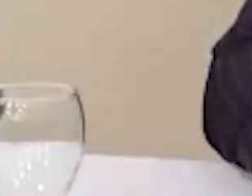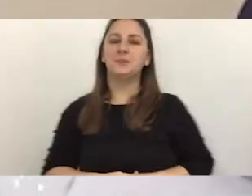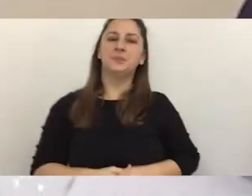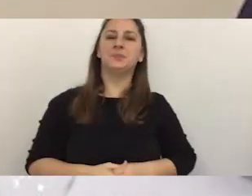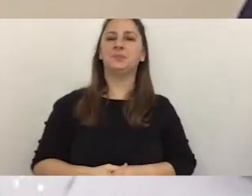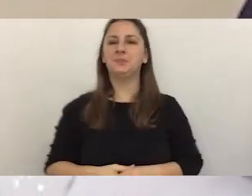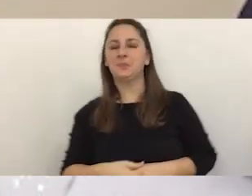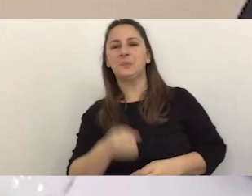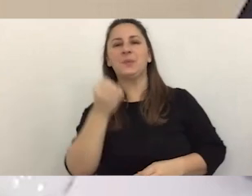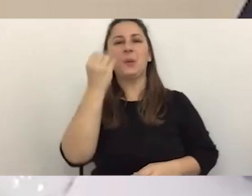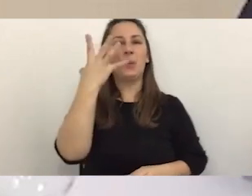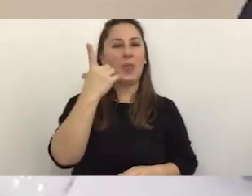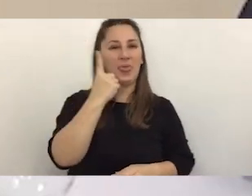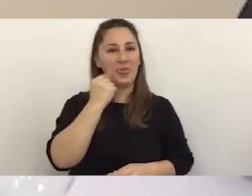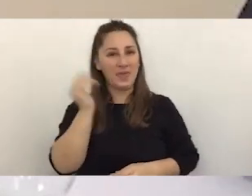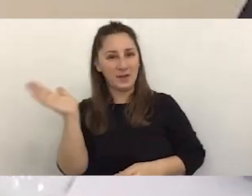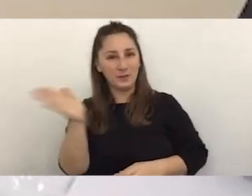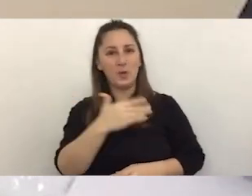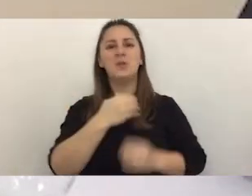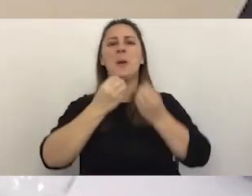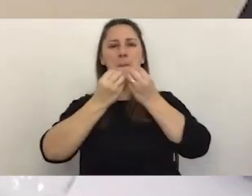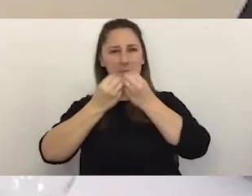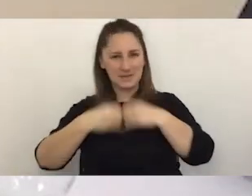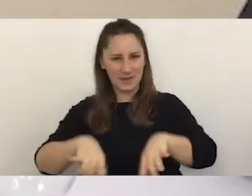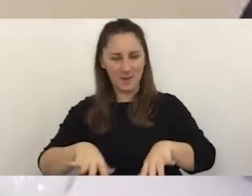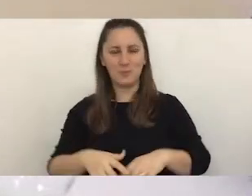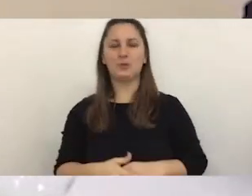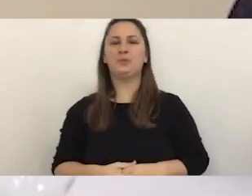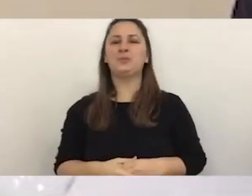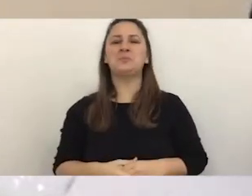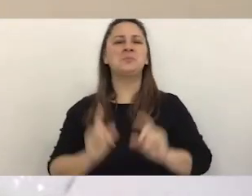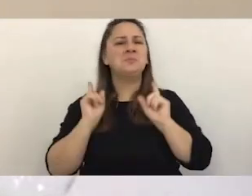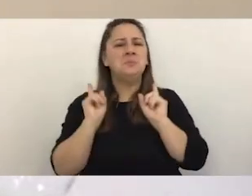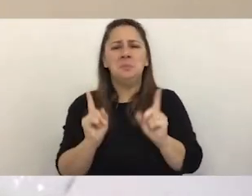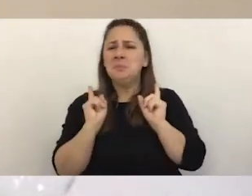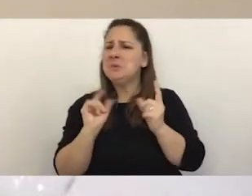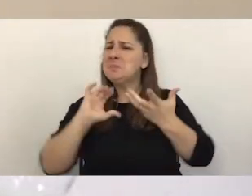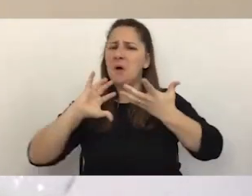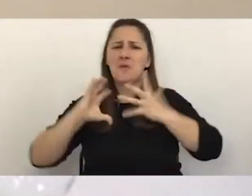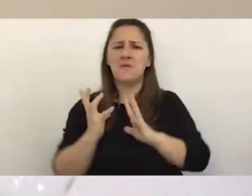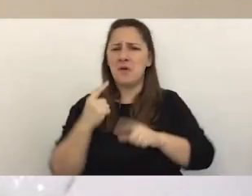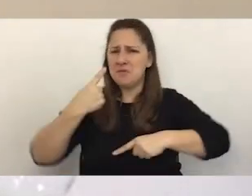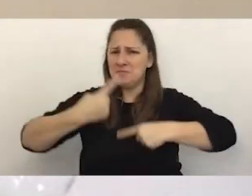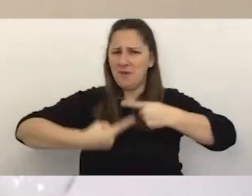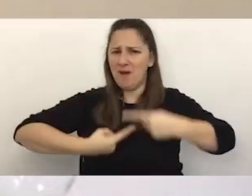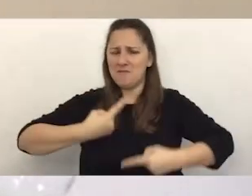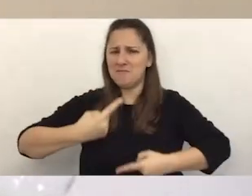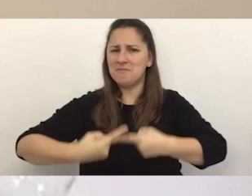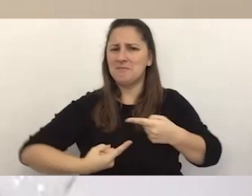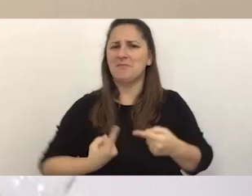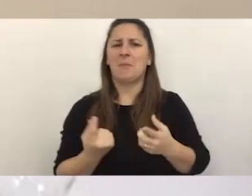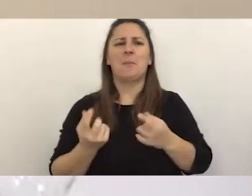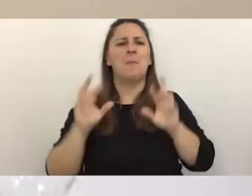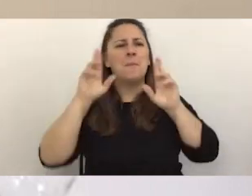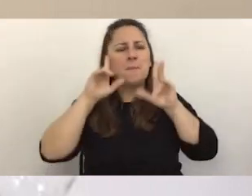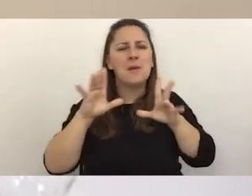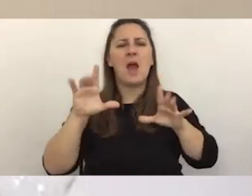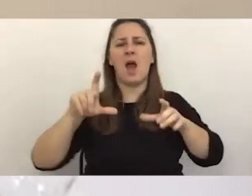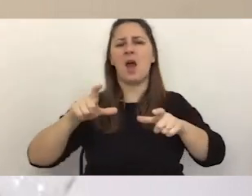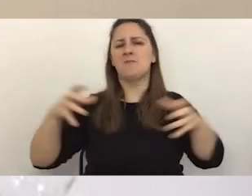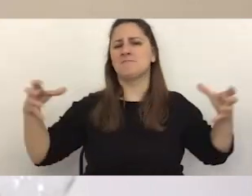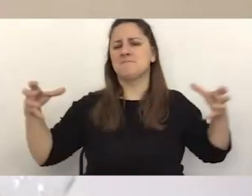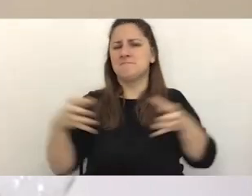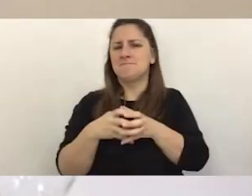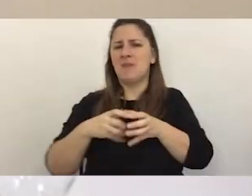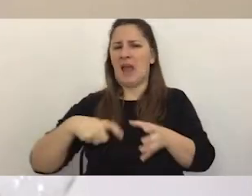Bueno, hoy, siguiendo con la política de hacer un gremio verdaderamente federal,